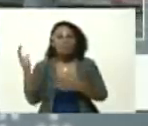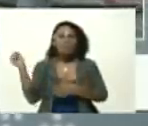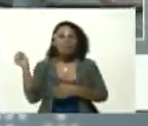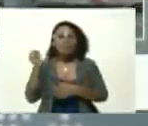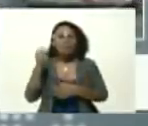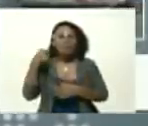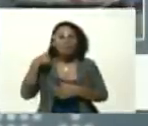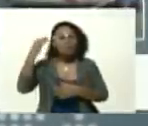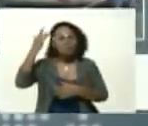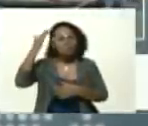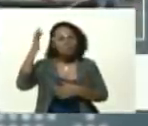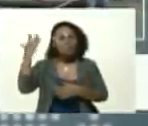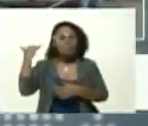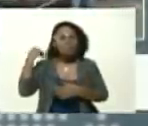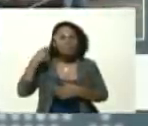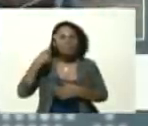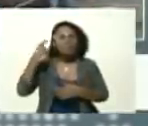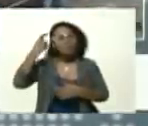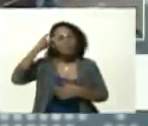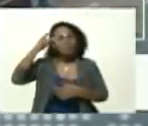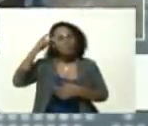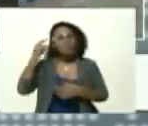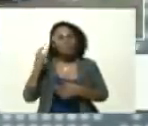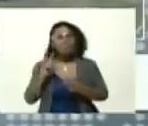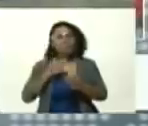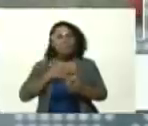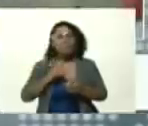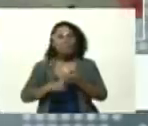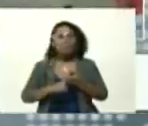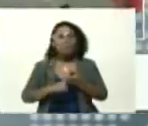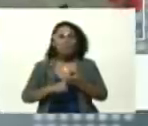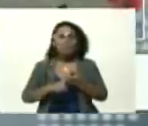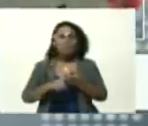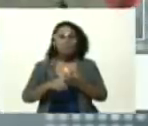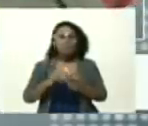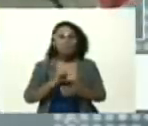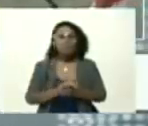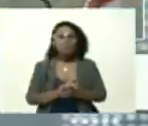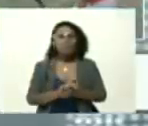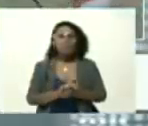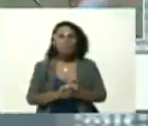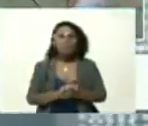recuerdos, Cilia. Muchos, muchos, Cilia, Cilita.